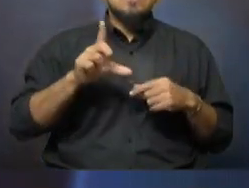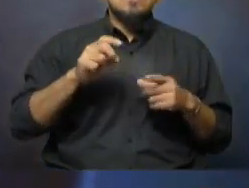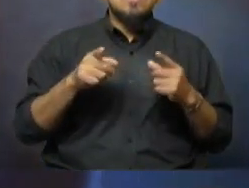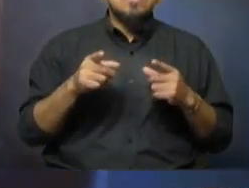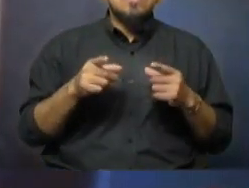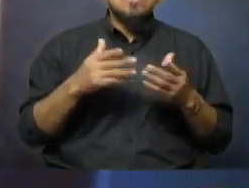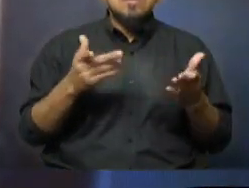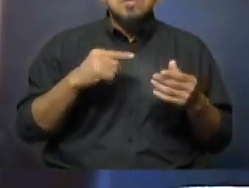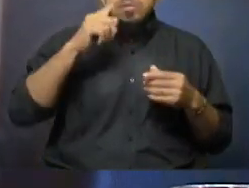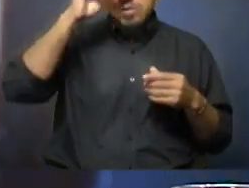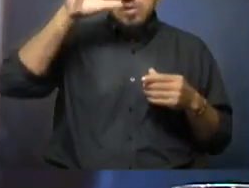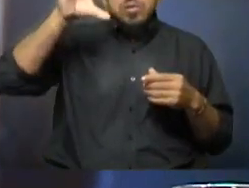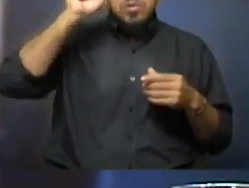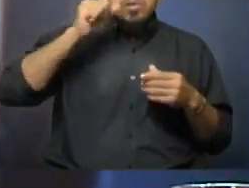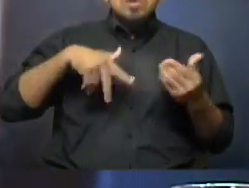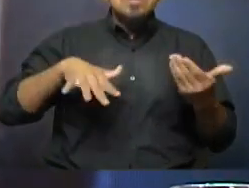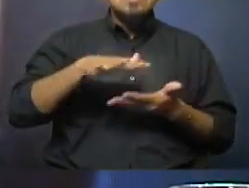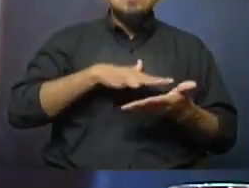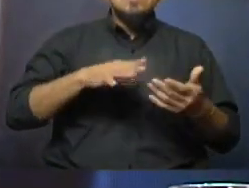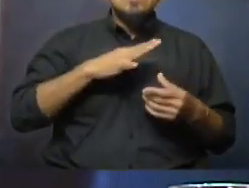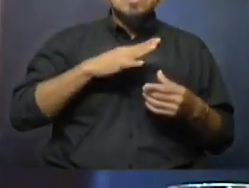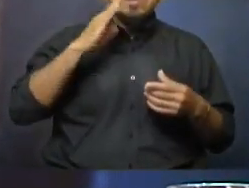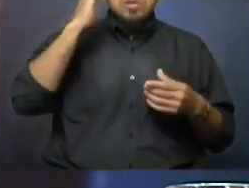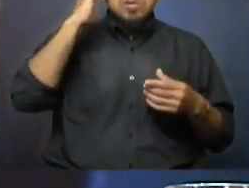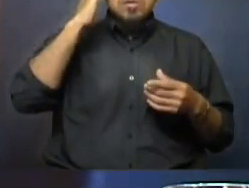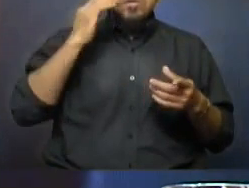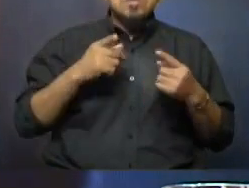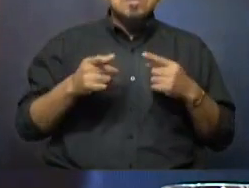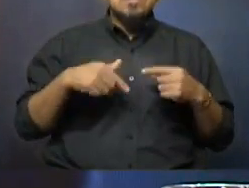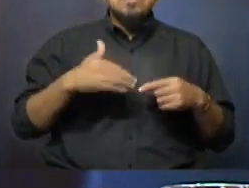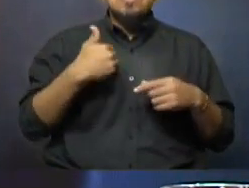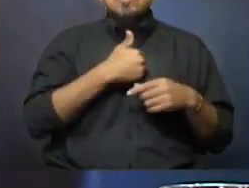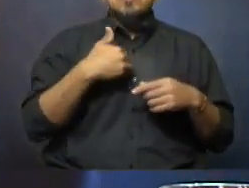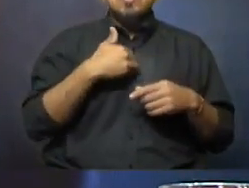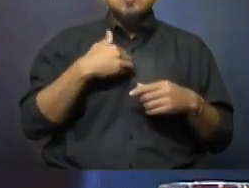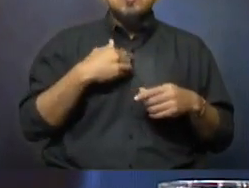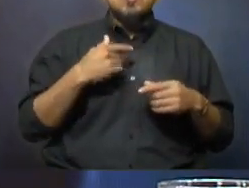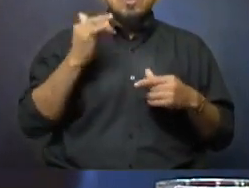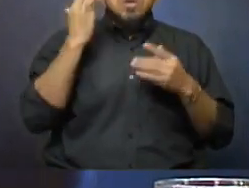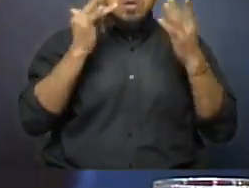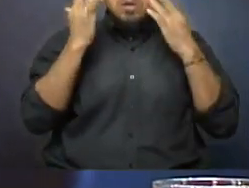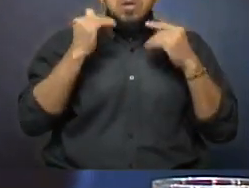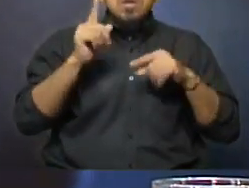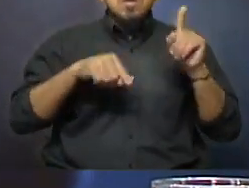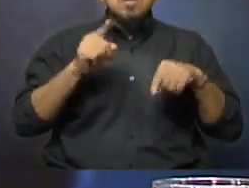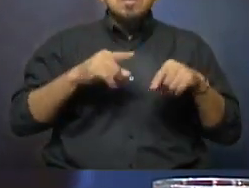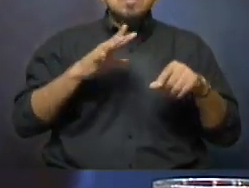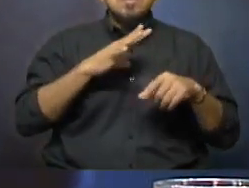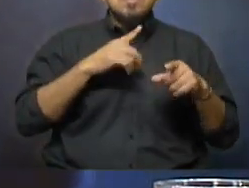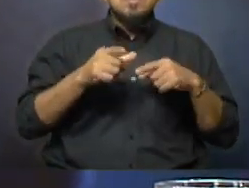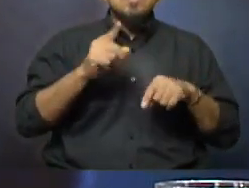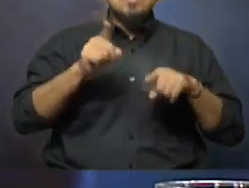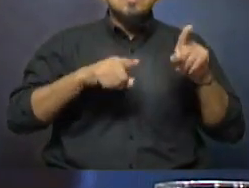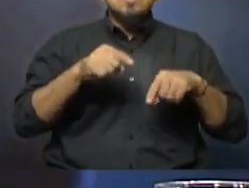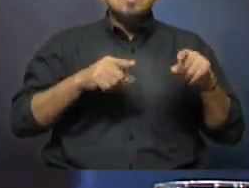que comprenden mucho más la situación, la tienen clara desde sus roles artísticos y de gestión, porque ahí justamente tenés una gestora